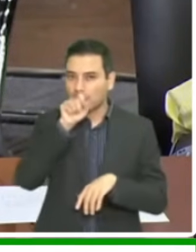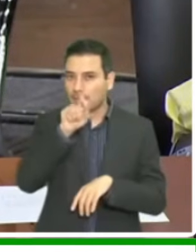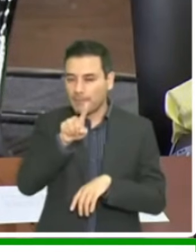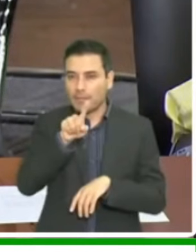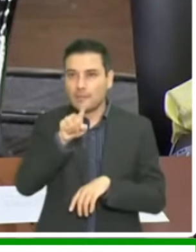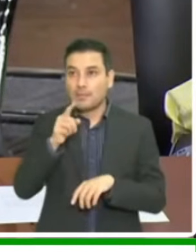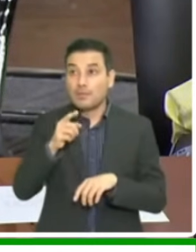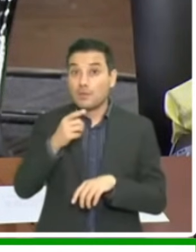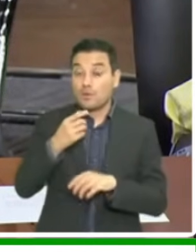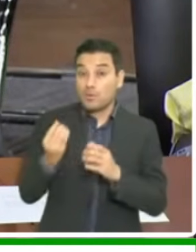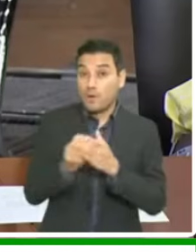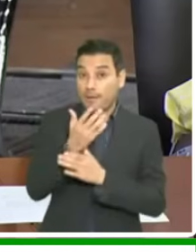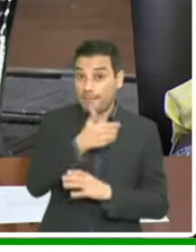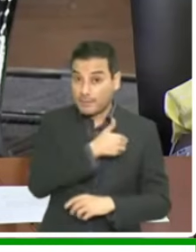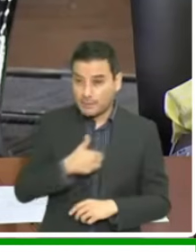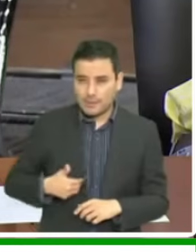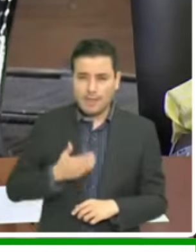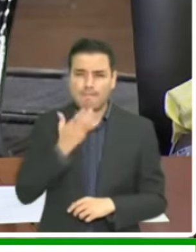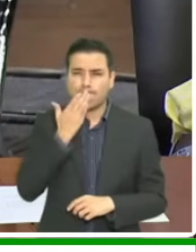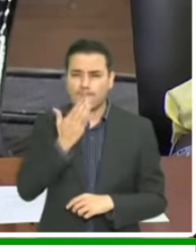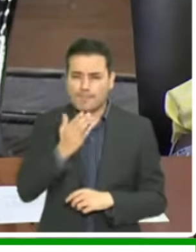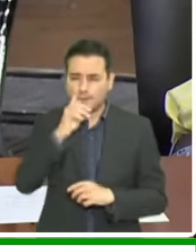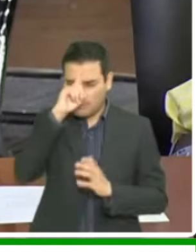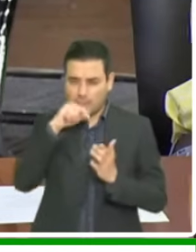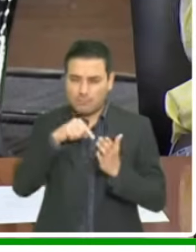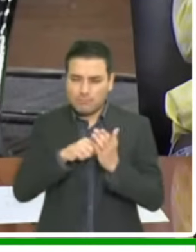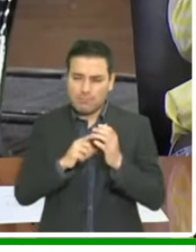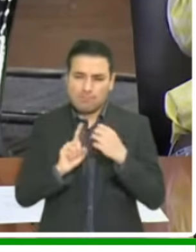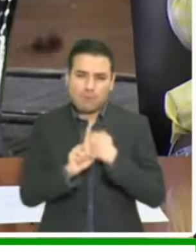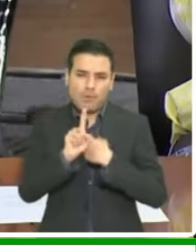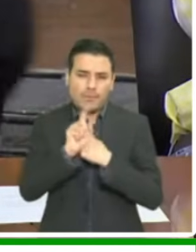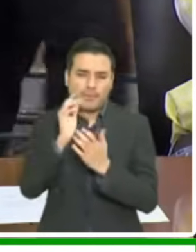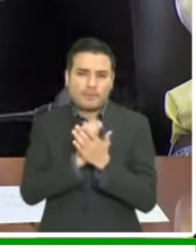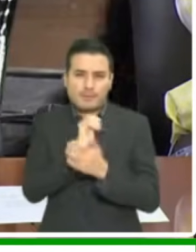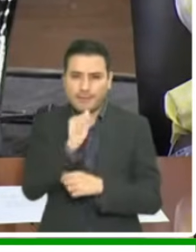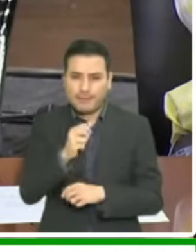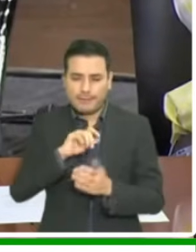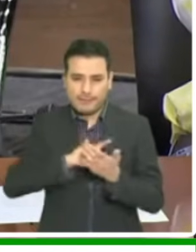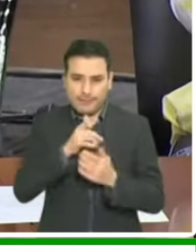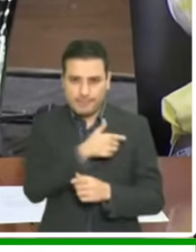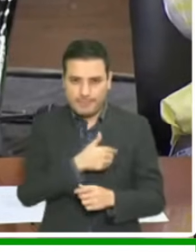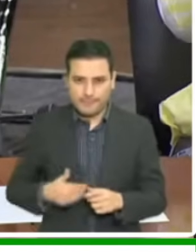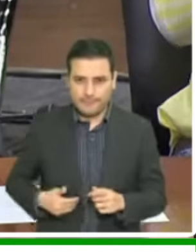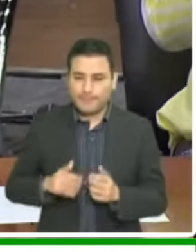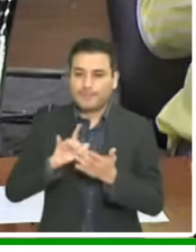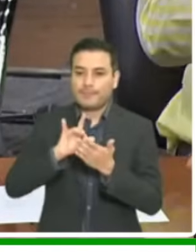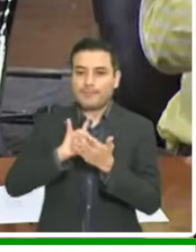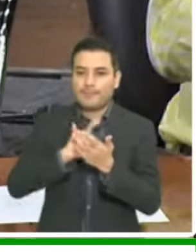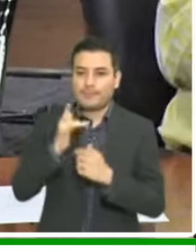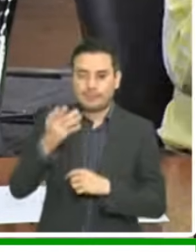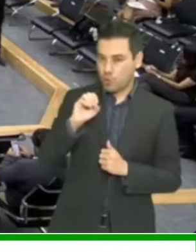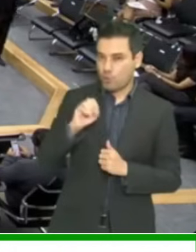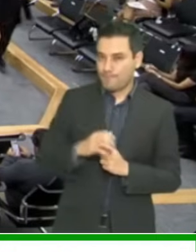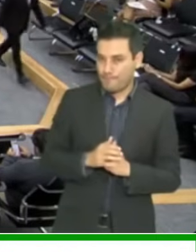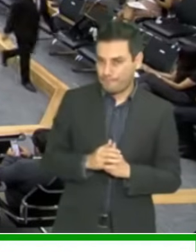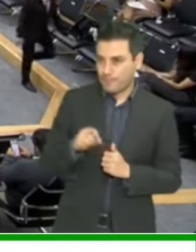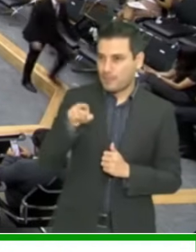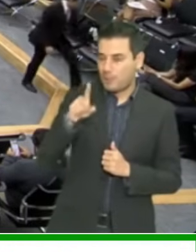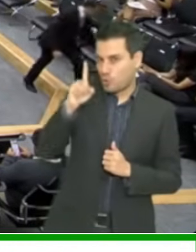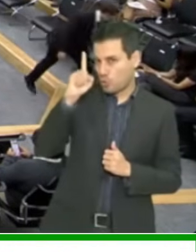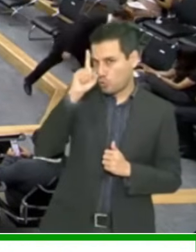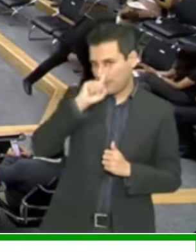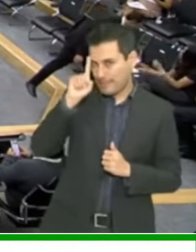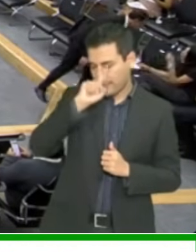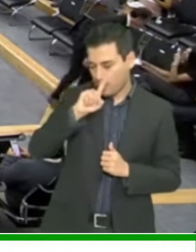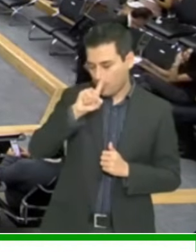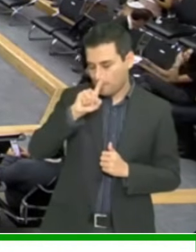amigos y amigas, forma parte del plan C, el verde ecologista. Vamos a ir a este video. Del Poder Legislativo